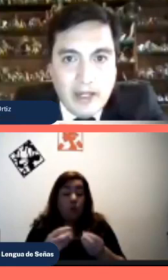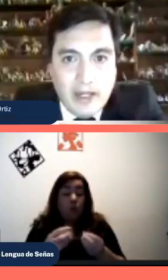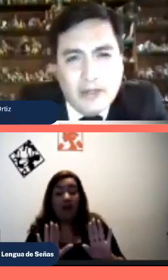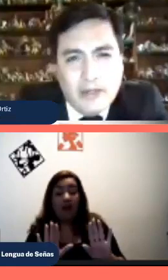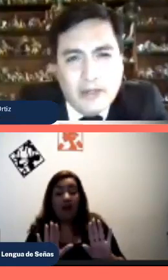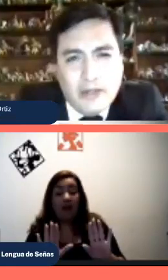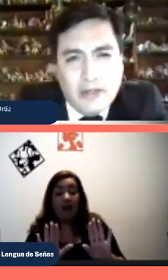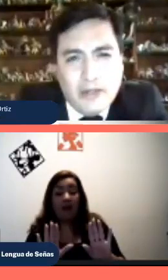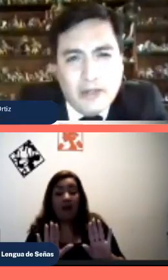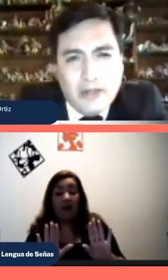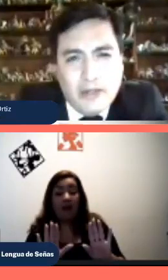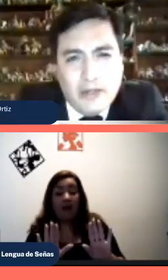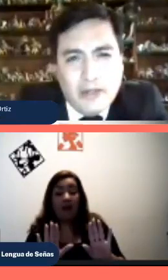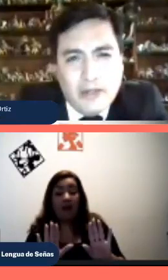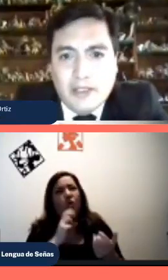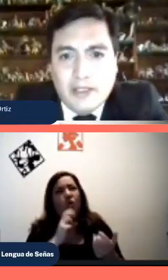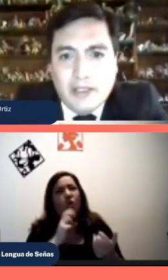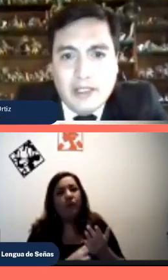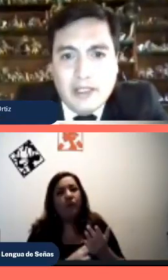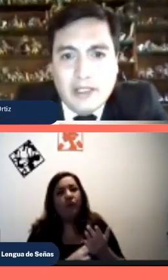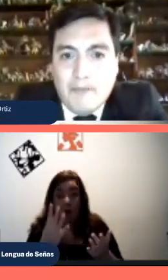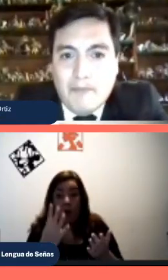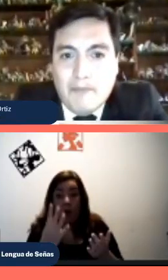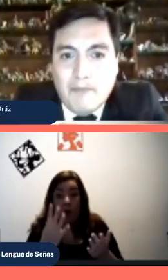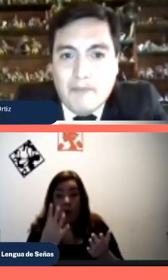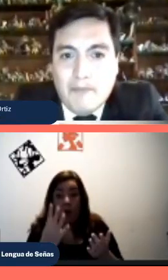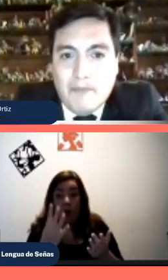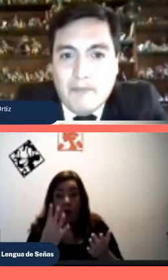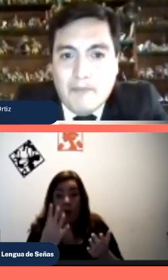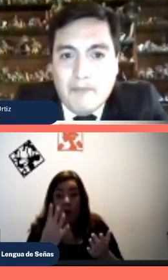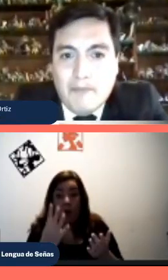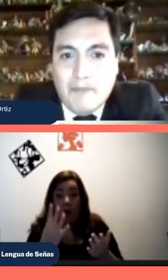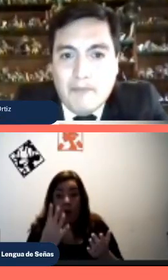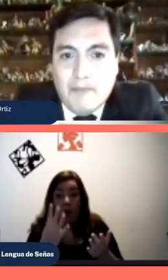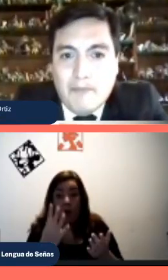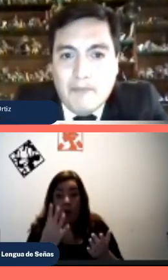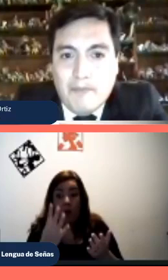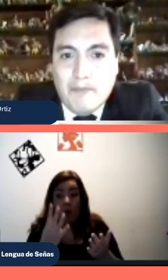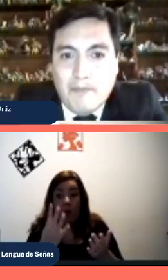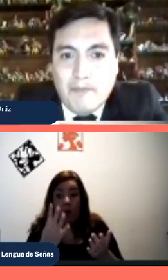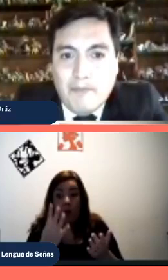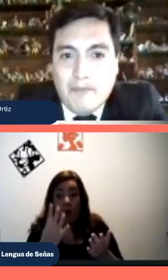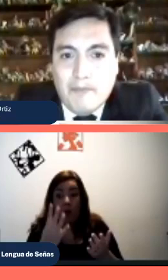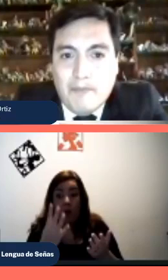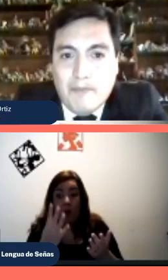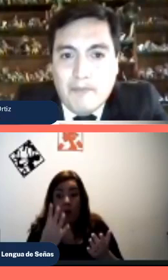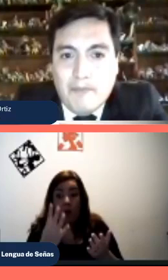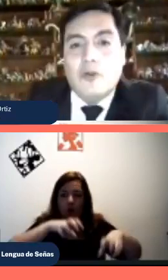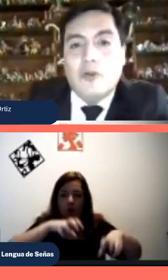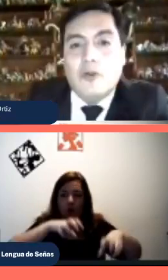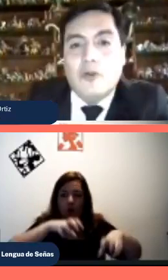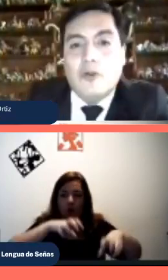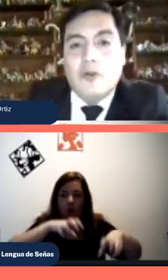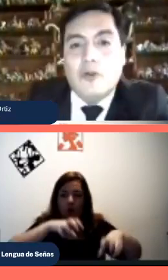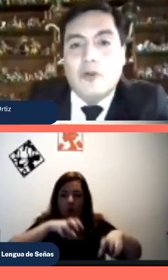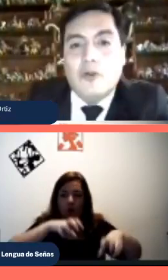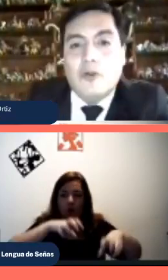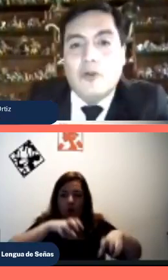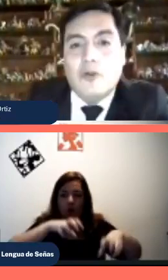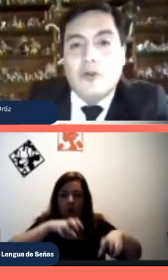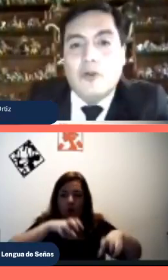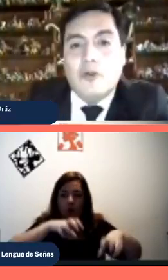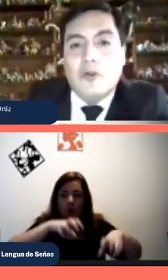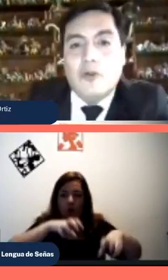Desde el año, creo que 2004, existe en Pica un parque paleontológico con representaciones de cómo habrían sido